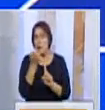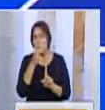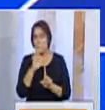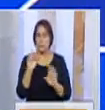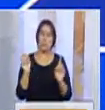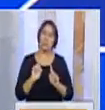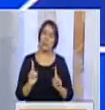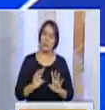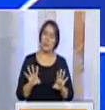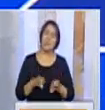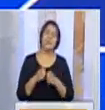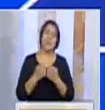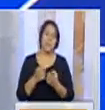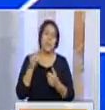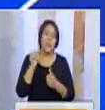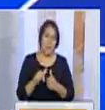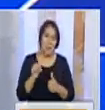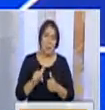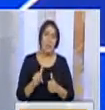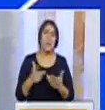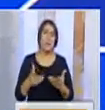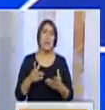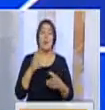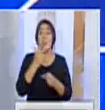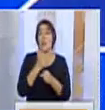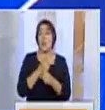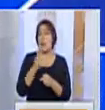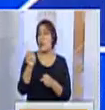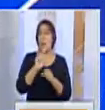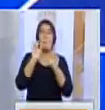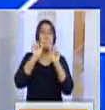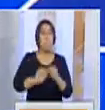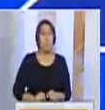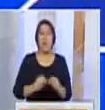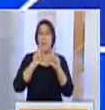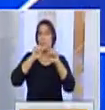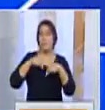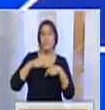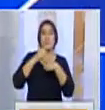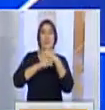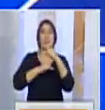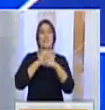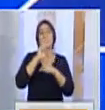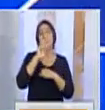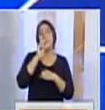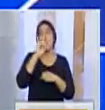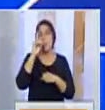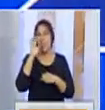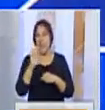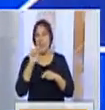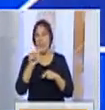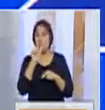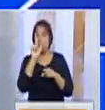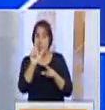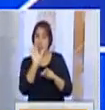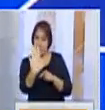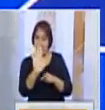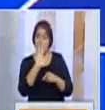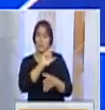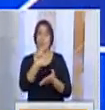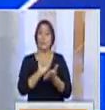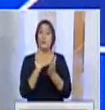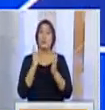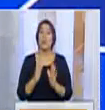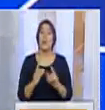electoral. En Guatemala no puede haber fraude. ¿Por qué? Porque el voto lo custodian ustedes, ciudadanos. No es una máquina, no